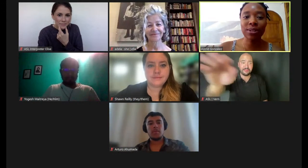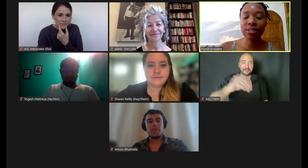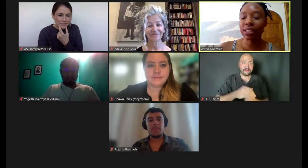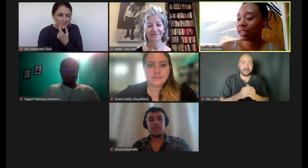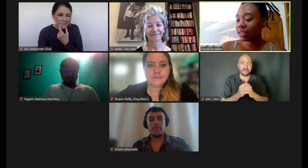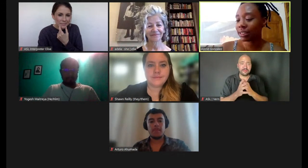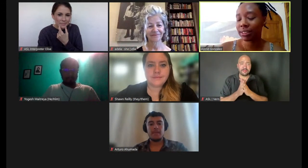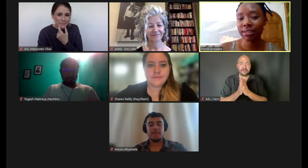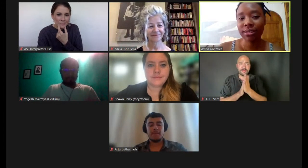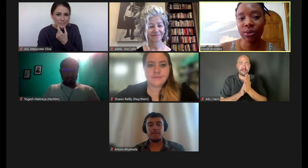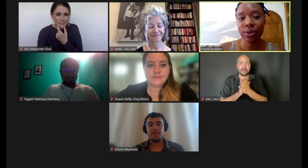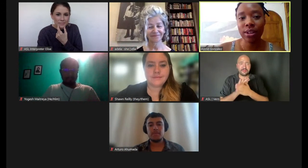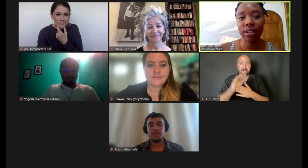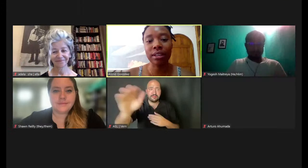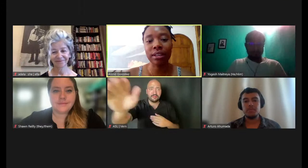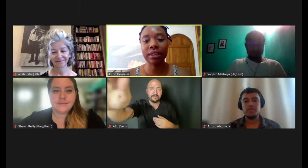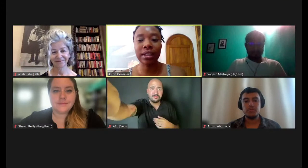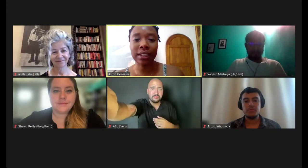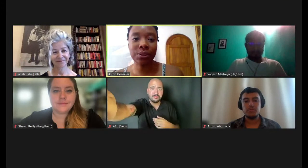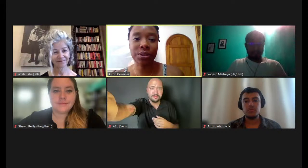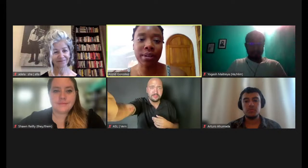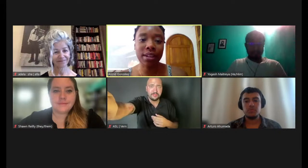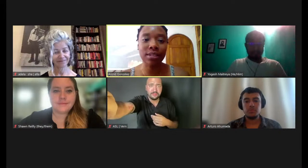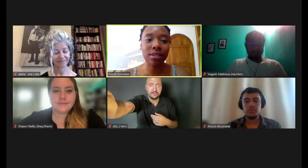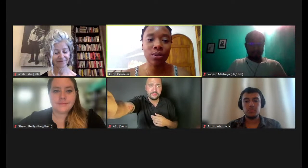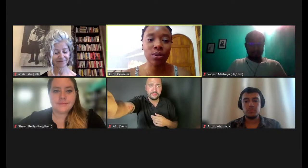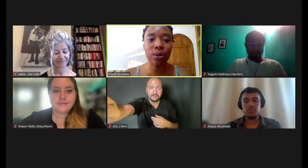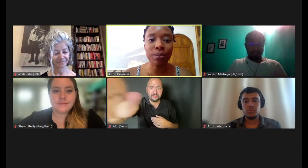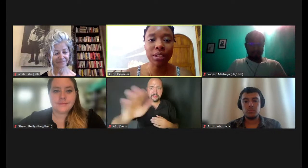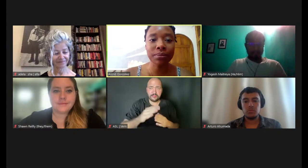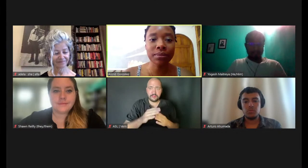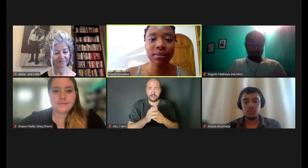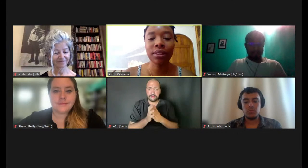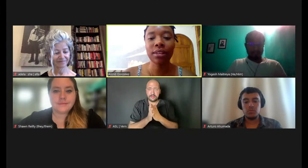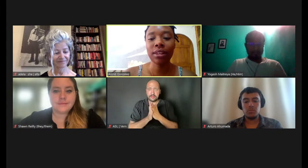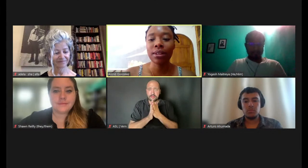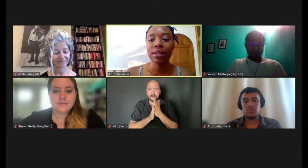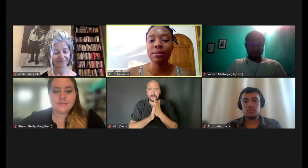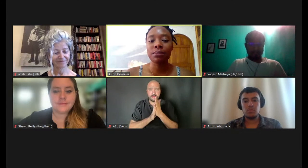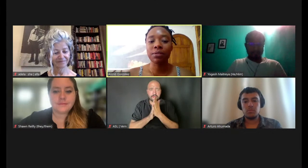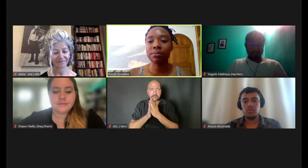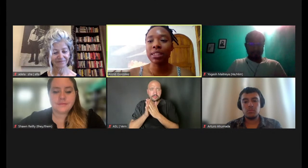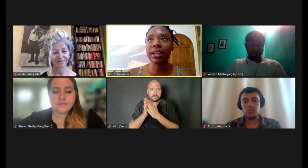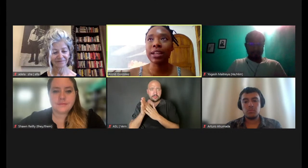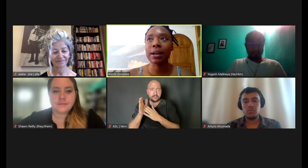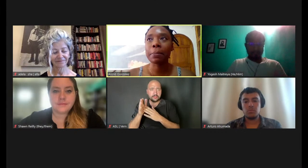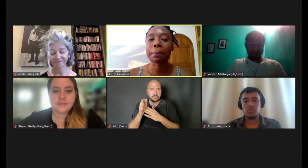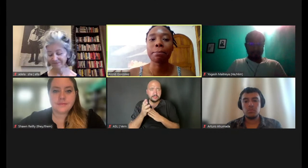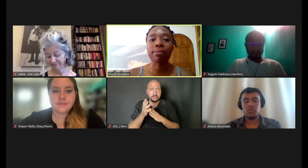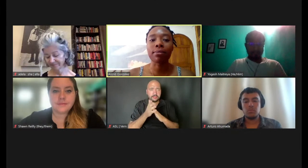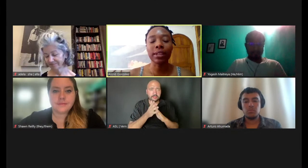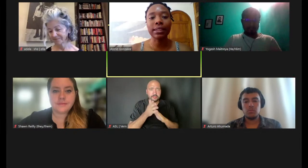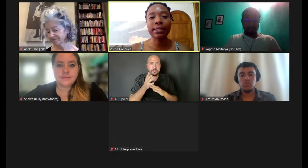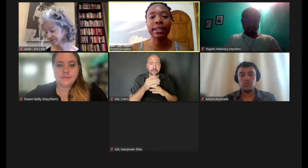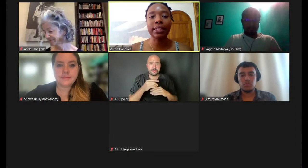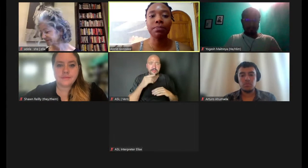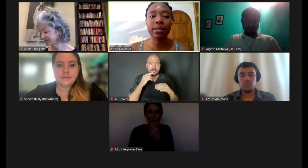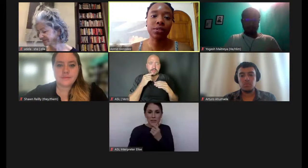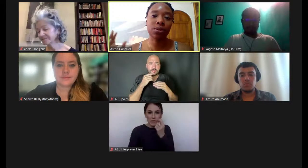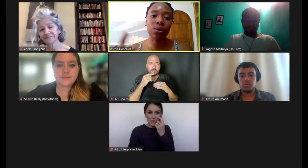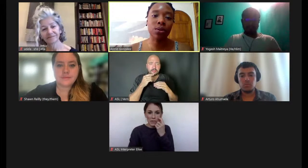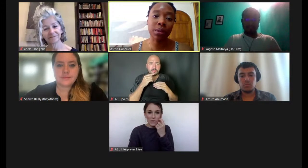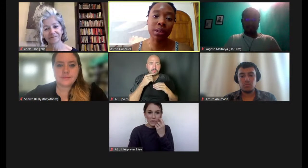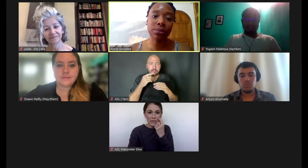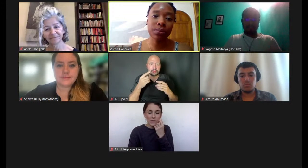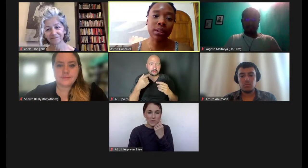Yo soy Astrid González, soy de la ciudad de Medellín, Colombia. Mi familia es